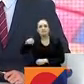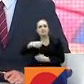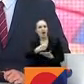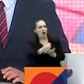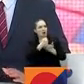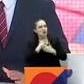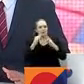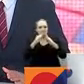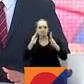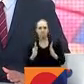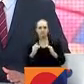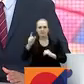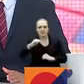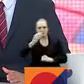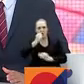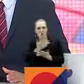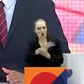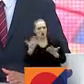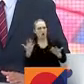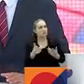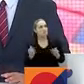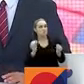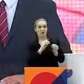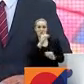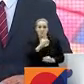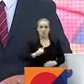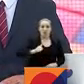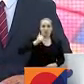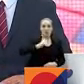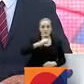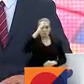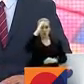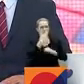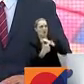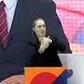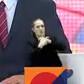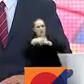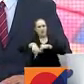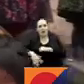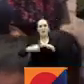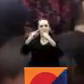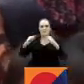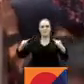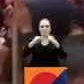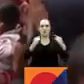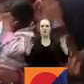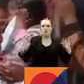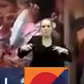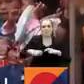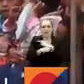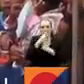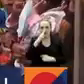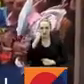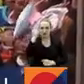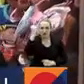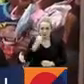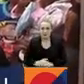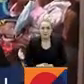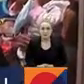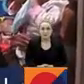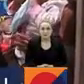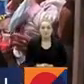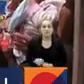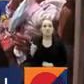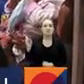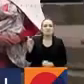Además, denunciaron abusos por parte de la policía en su primera noche de toma al parque. La situación humanitaria para cerca de